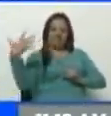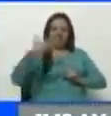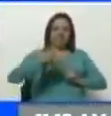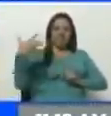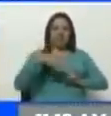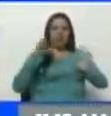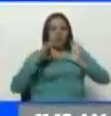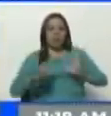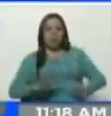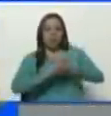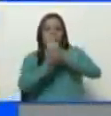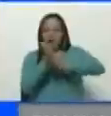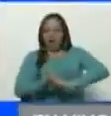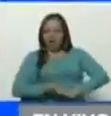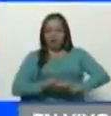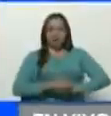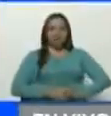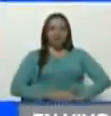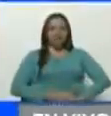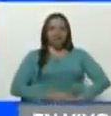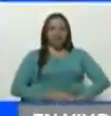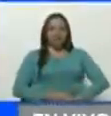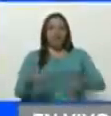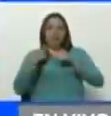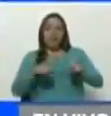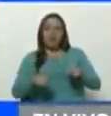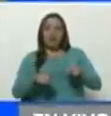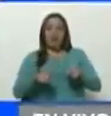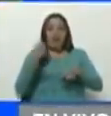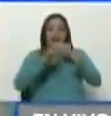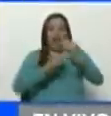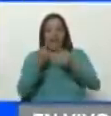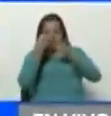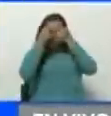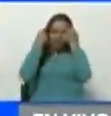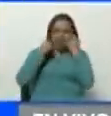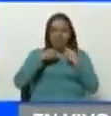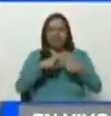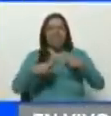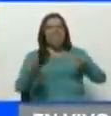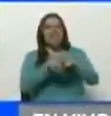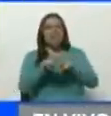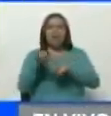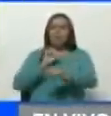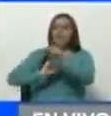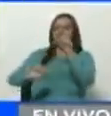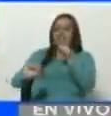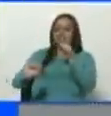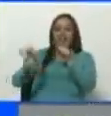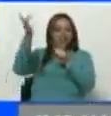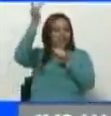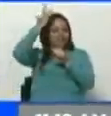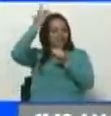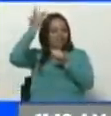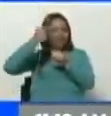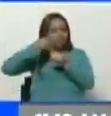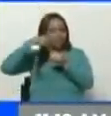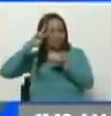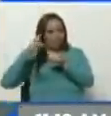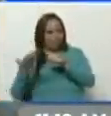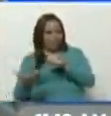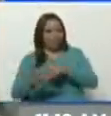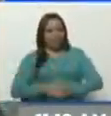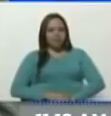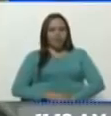penetrando y destruyendo el organismo, se disfraza de defensor. Y entonces el organismo